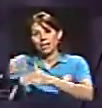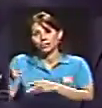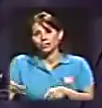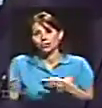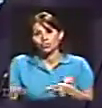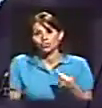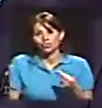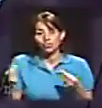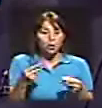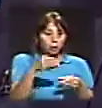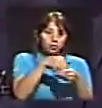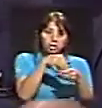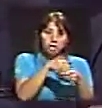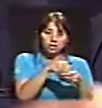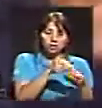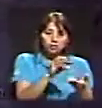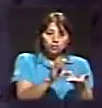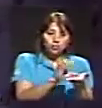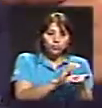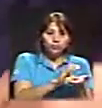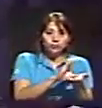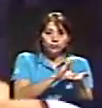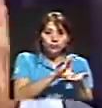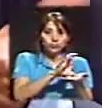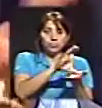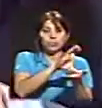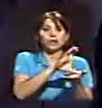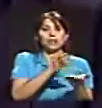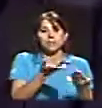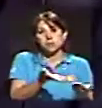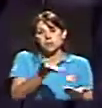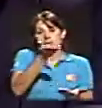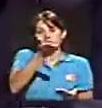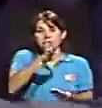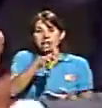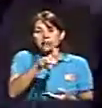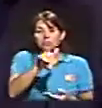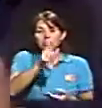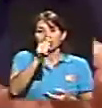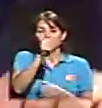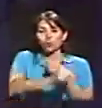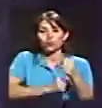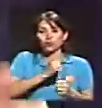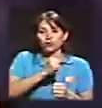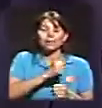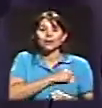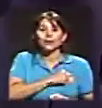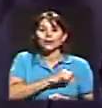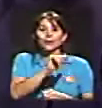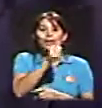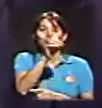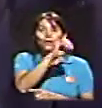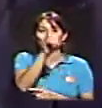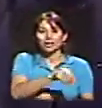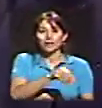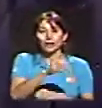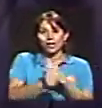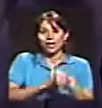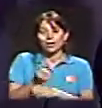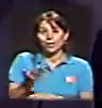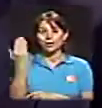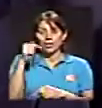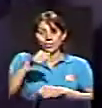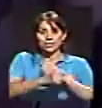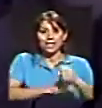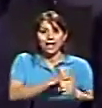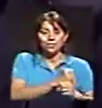medidas que se han tomado. Los ingresos crecen el año pasado, este año alrededor de un 10%, que es muy bien. El gasto no. El gasto